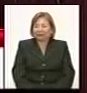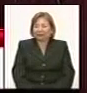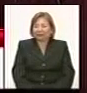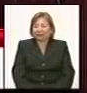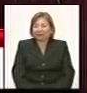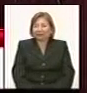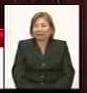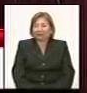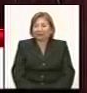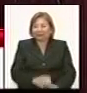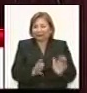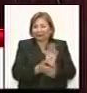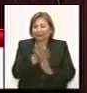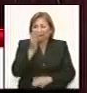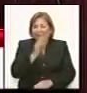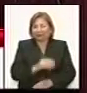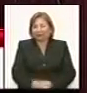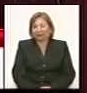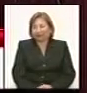maneras, no dejen de ir.